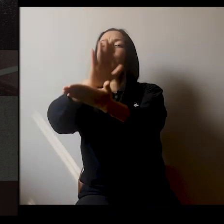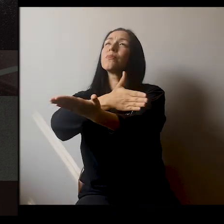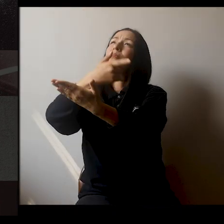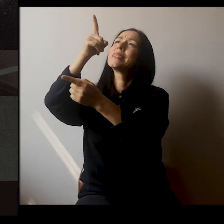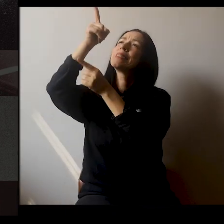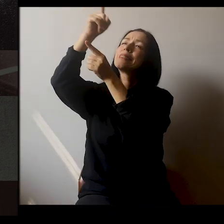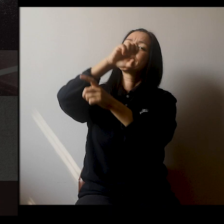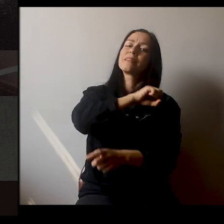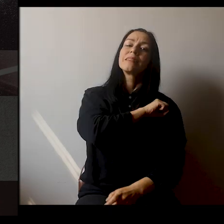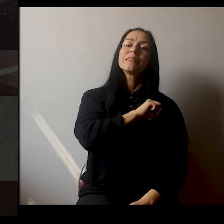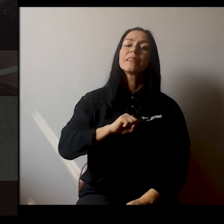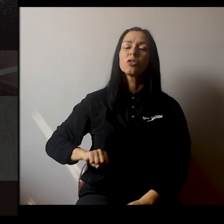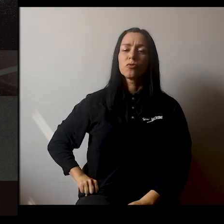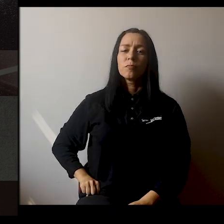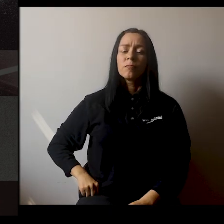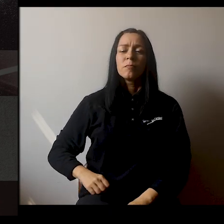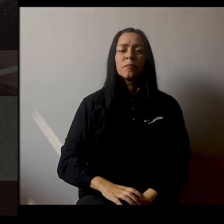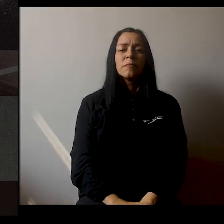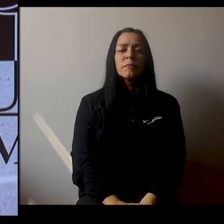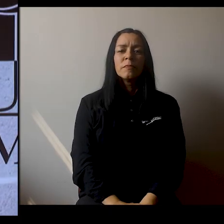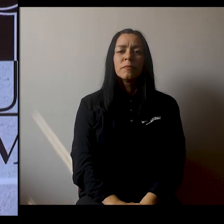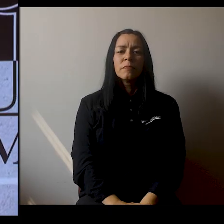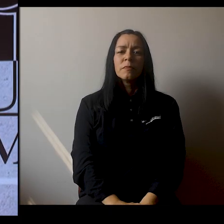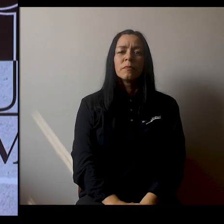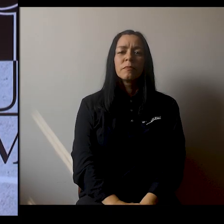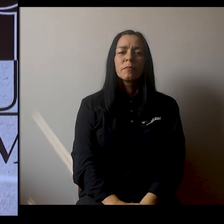al Señor en el corazón.